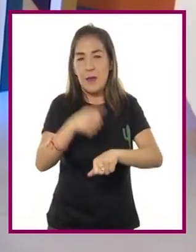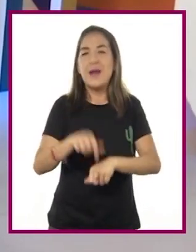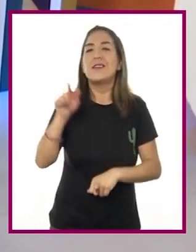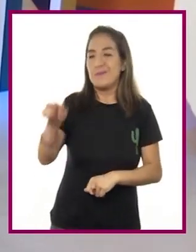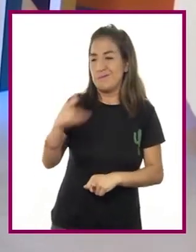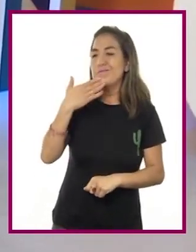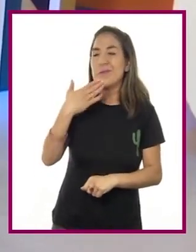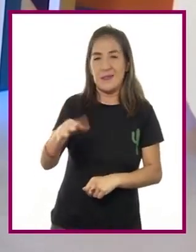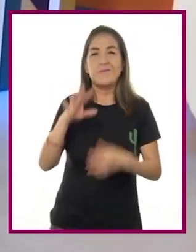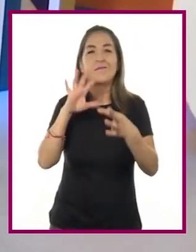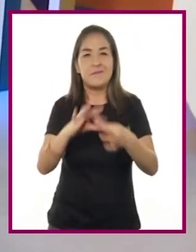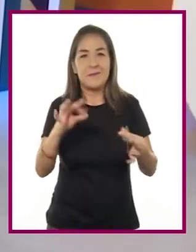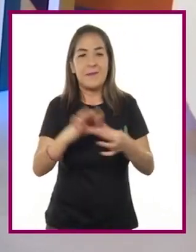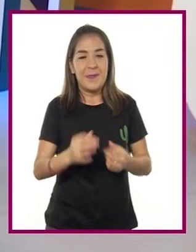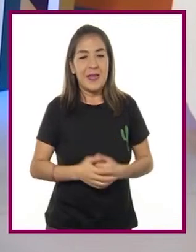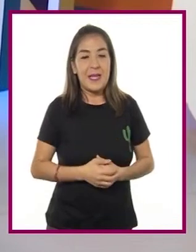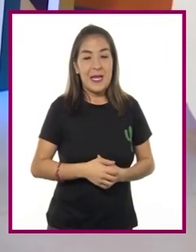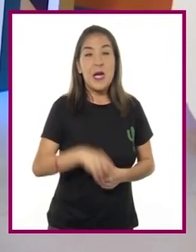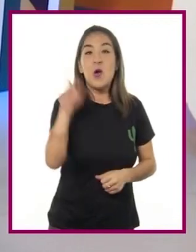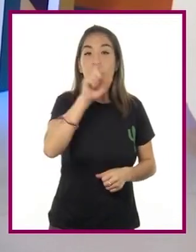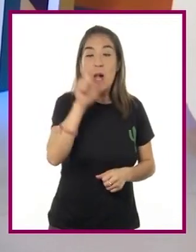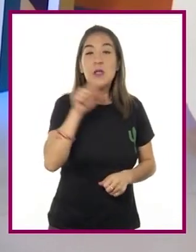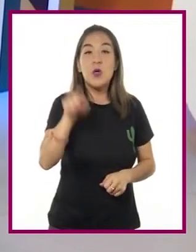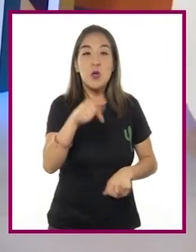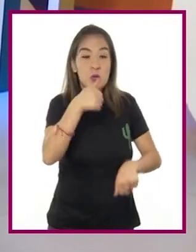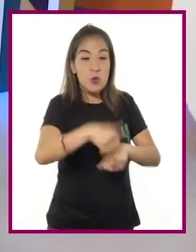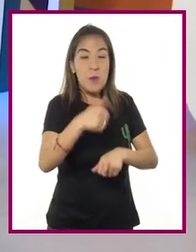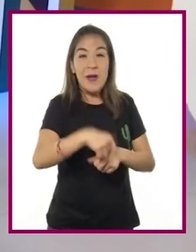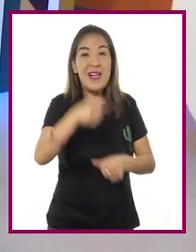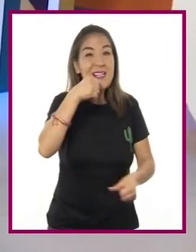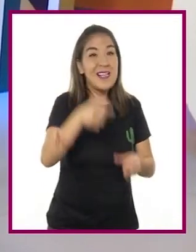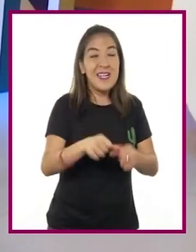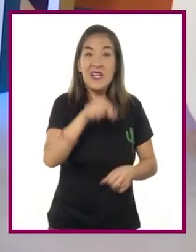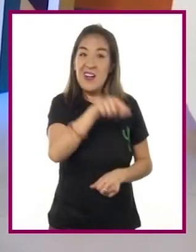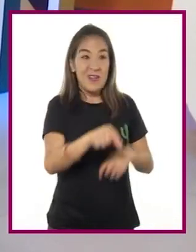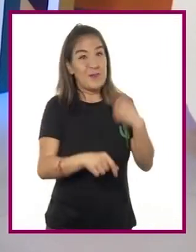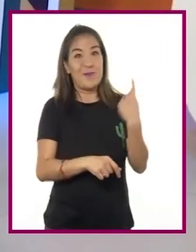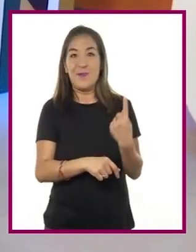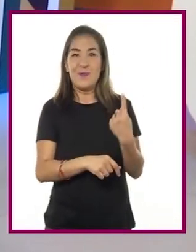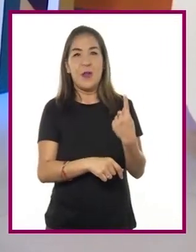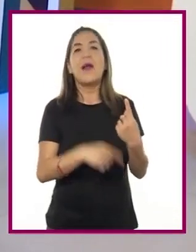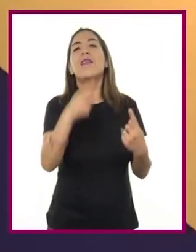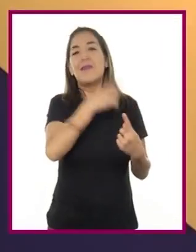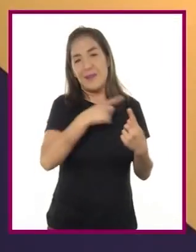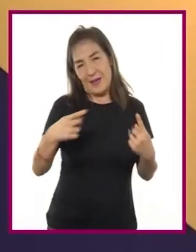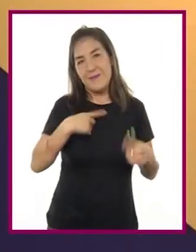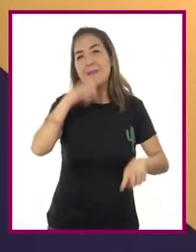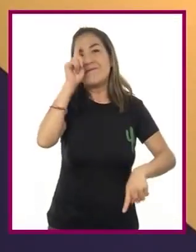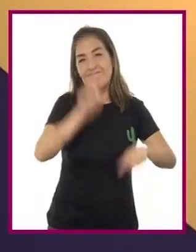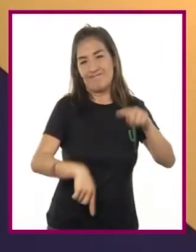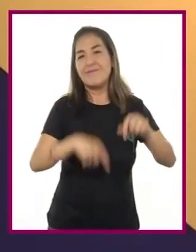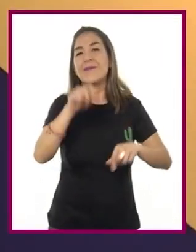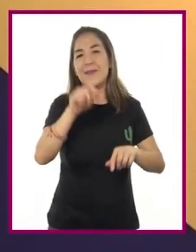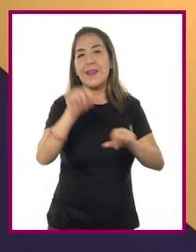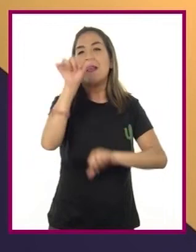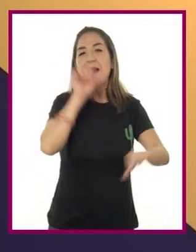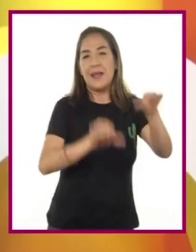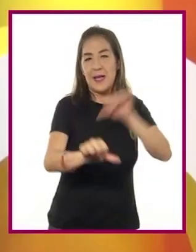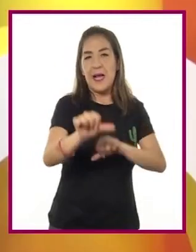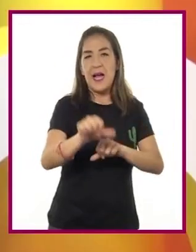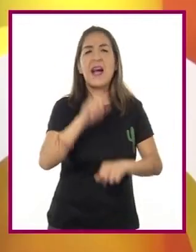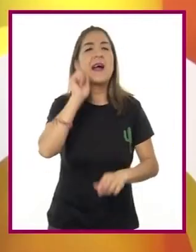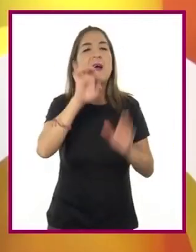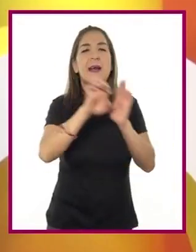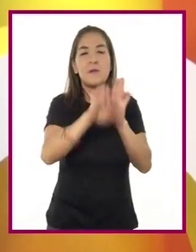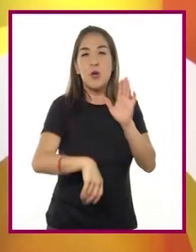Leslie. En algunos casos, cuando el coeficiente de la incógnita no es 1, debemos despejarla. Esto quiere decir que